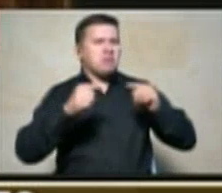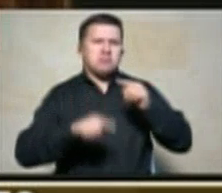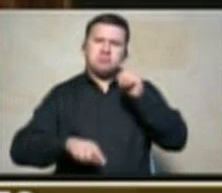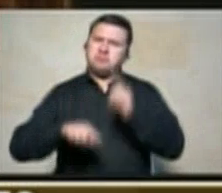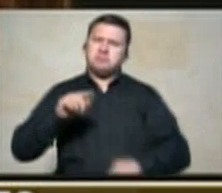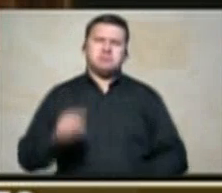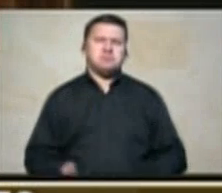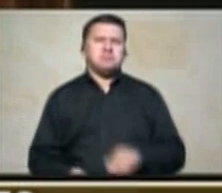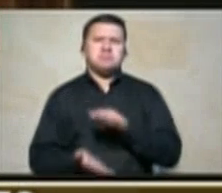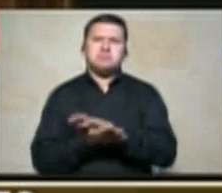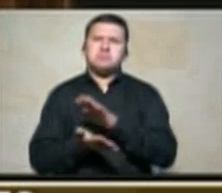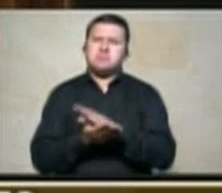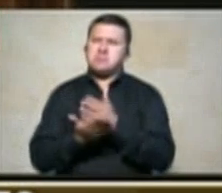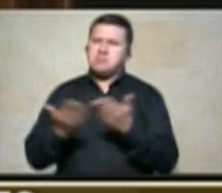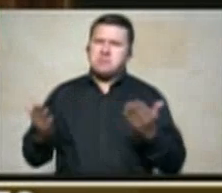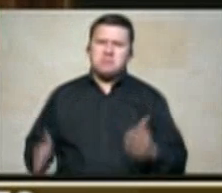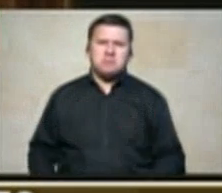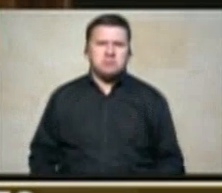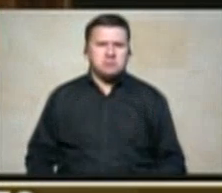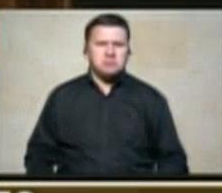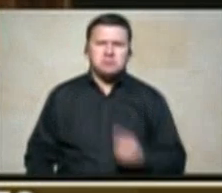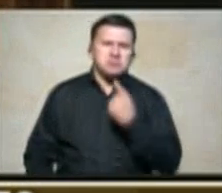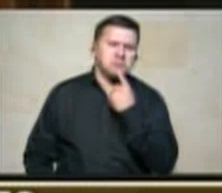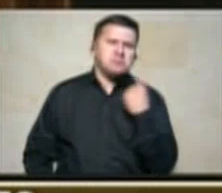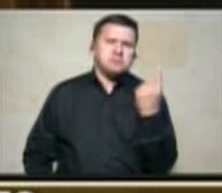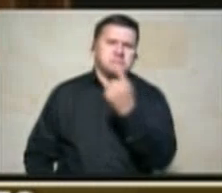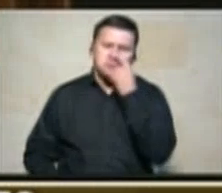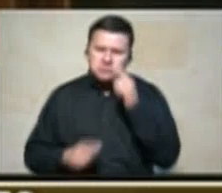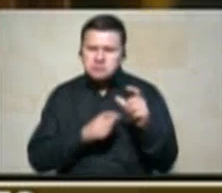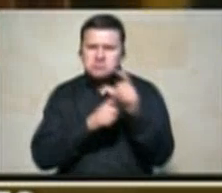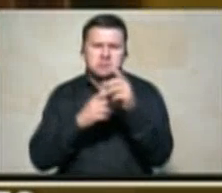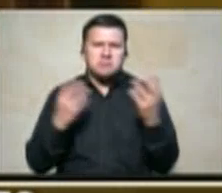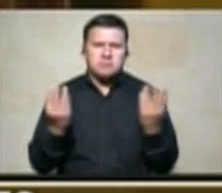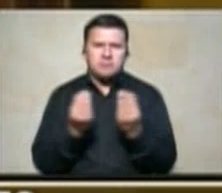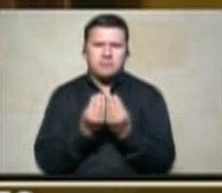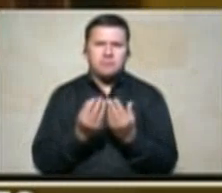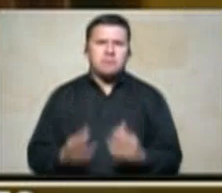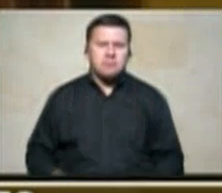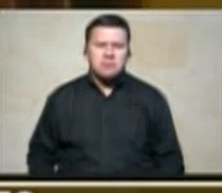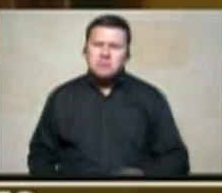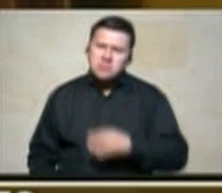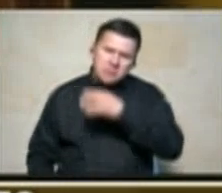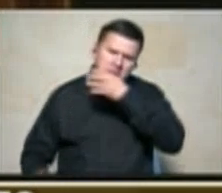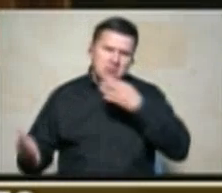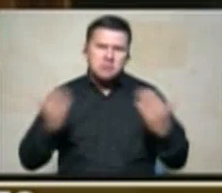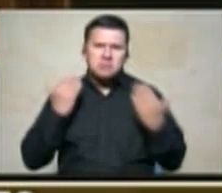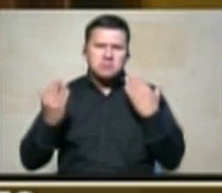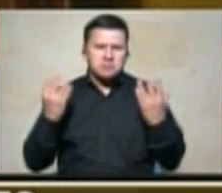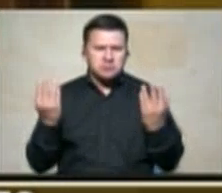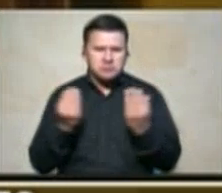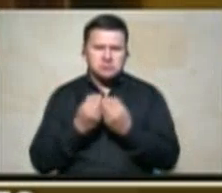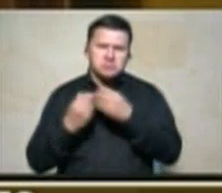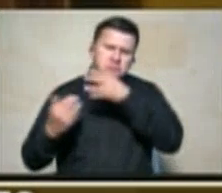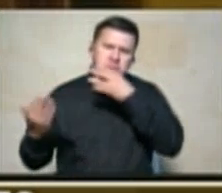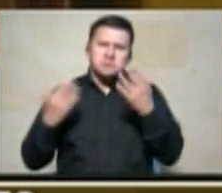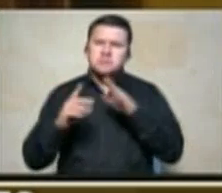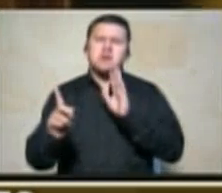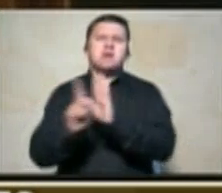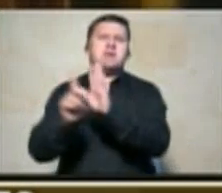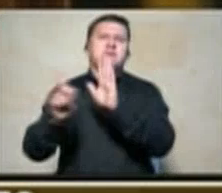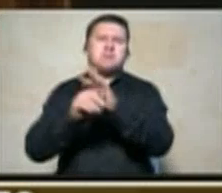procurador, que los campesinos hoy sean despojados de sus tierras. No podemos permitir